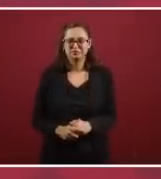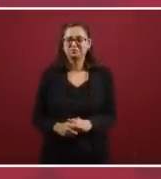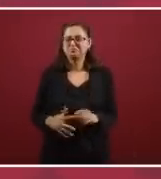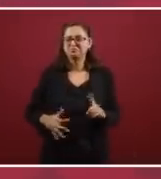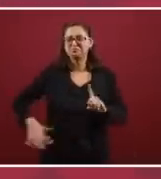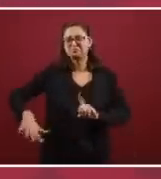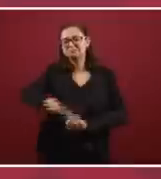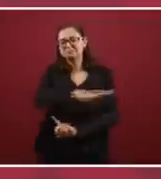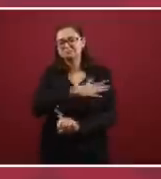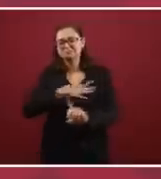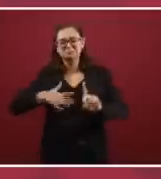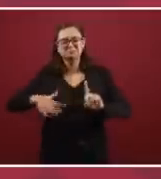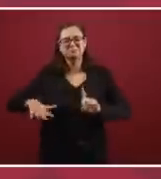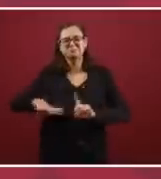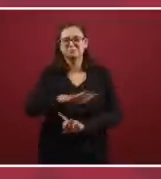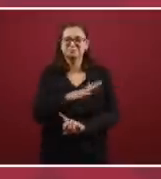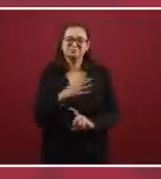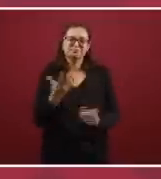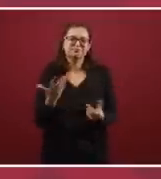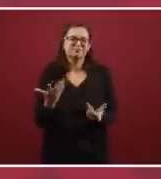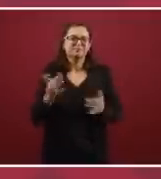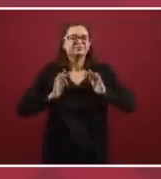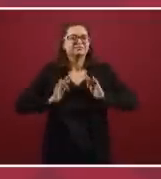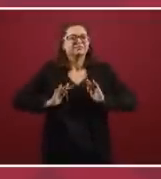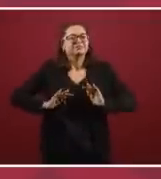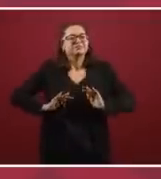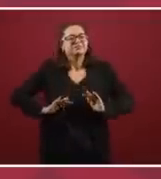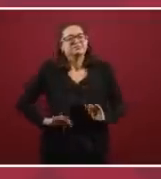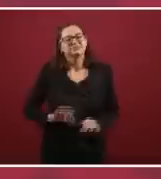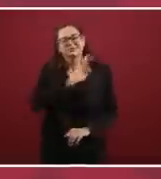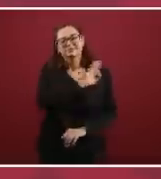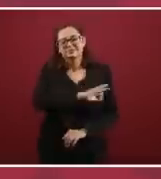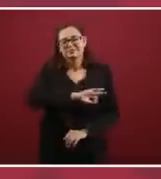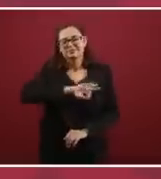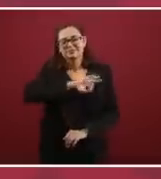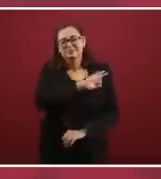ambiente de felicidad.